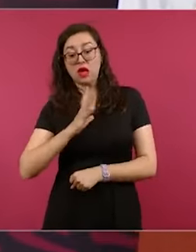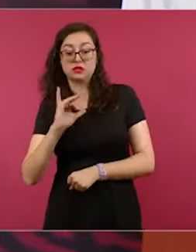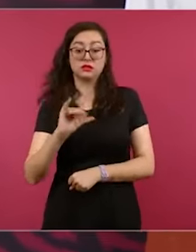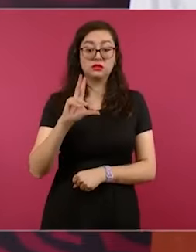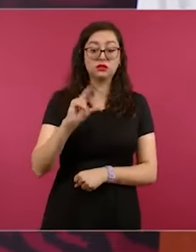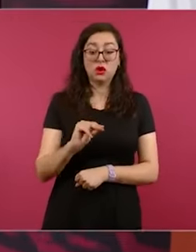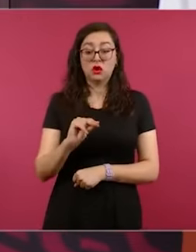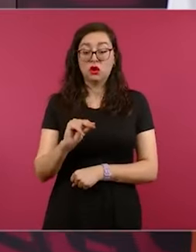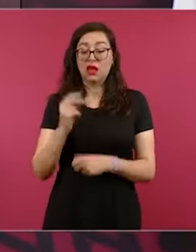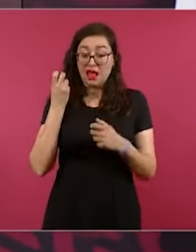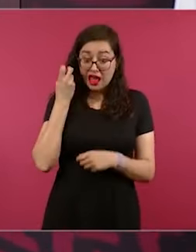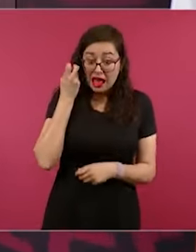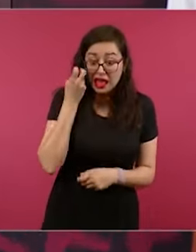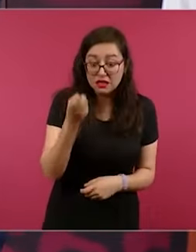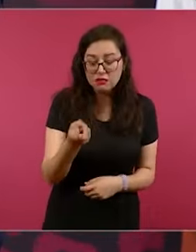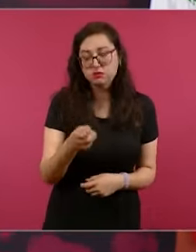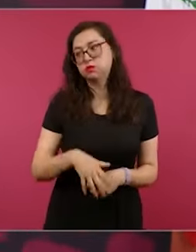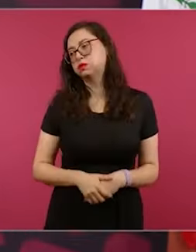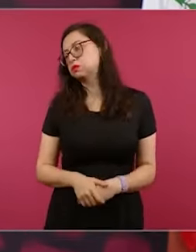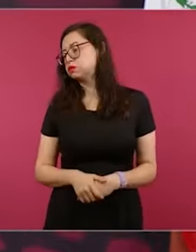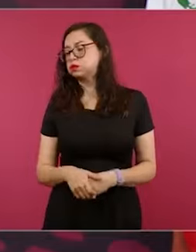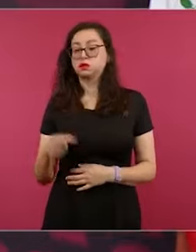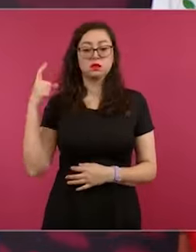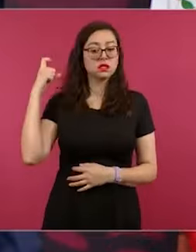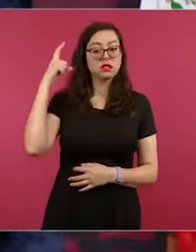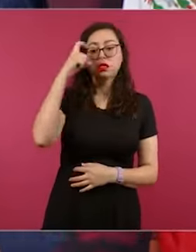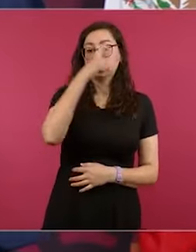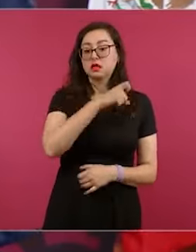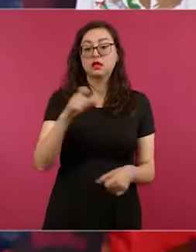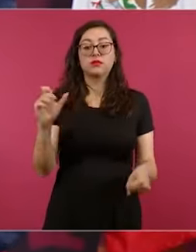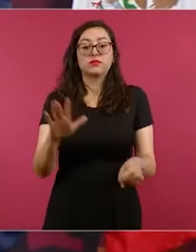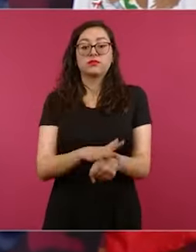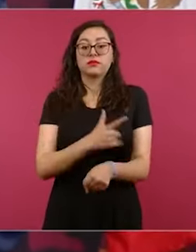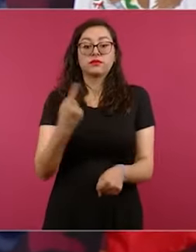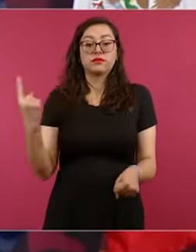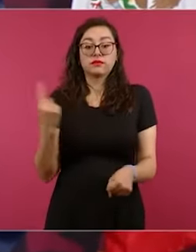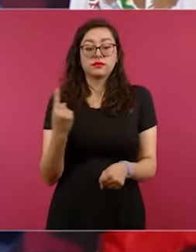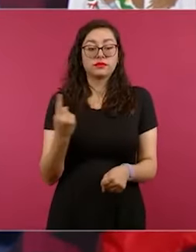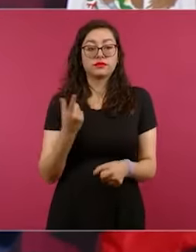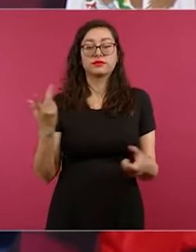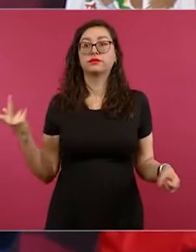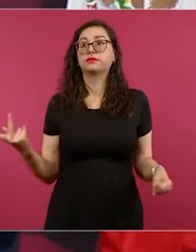porque eso es una